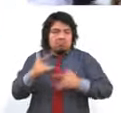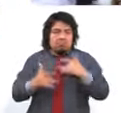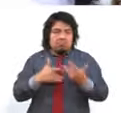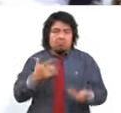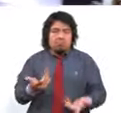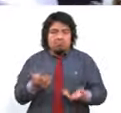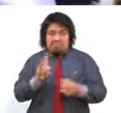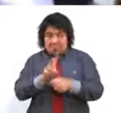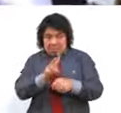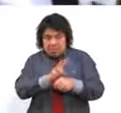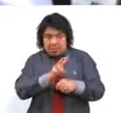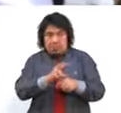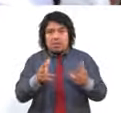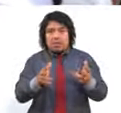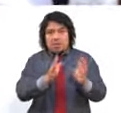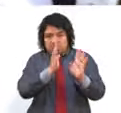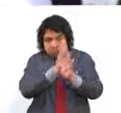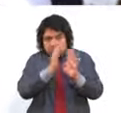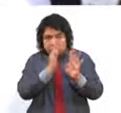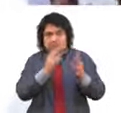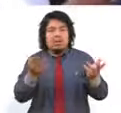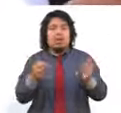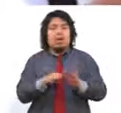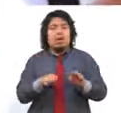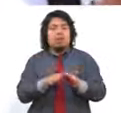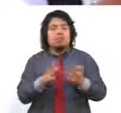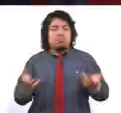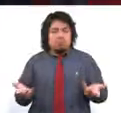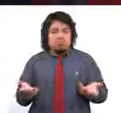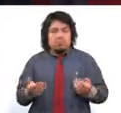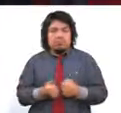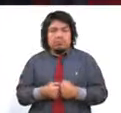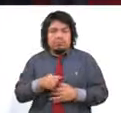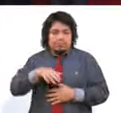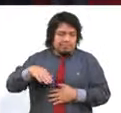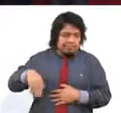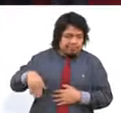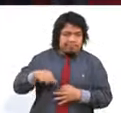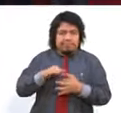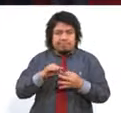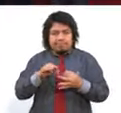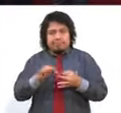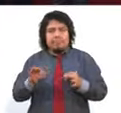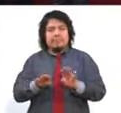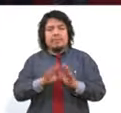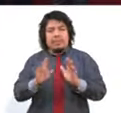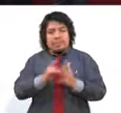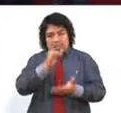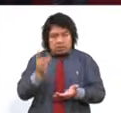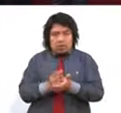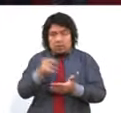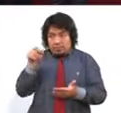bueno, el funcionamiento específico para este tipo de situaciones? Como lo comenté hace unos minutos, el funcionamiento